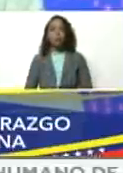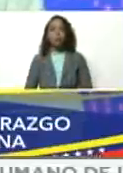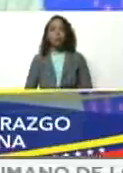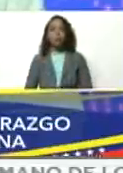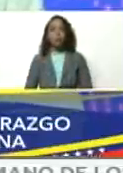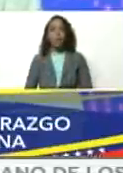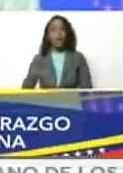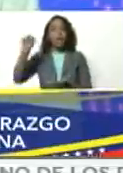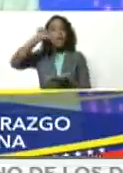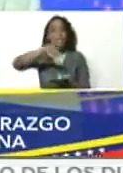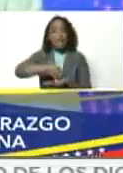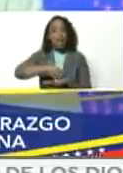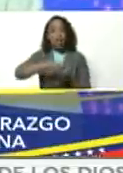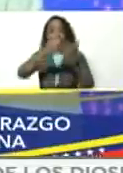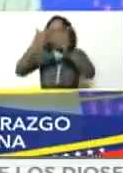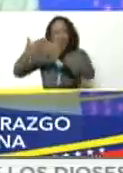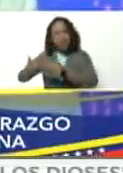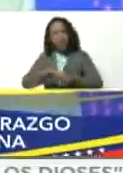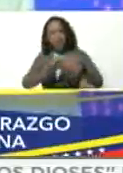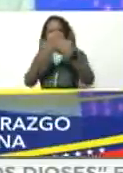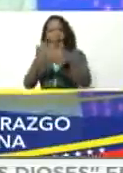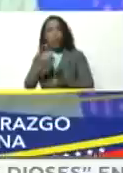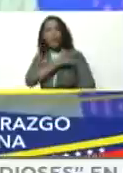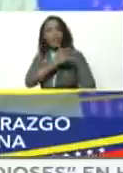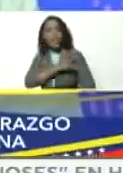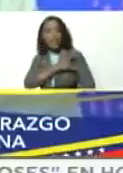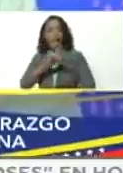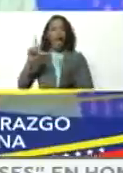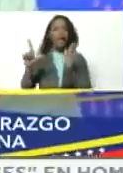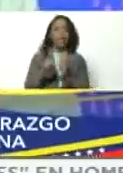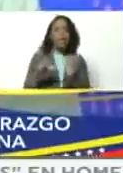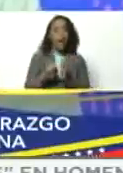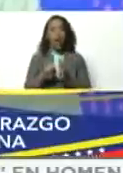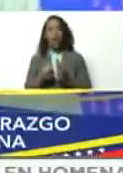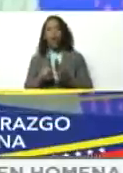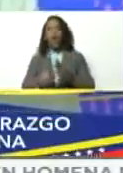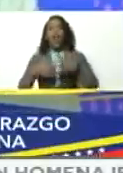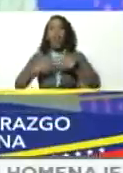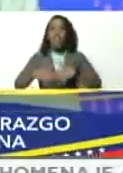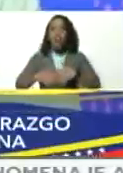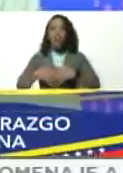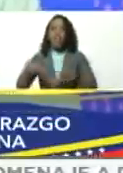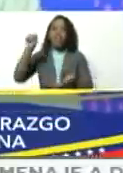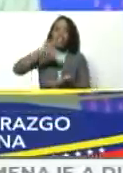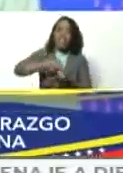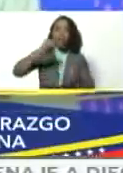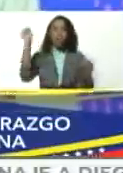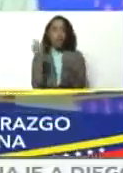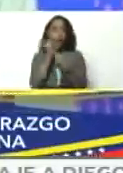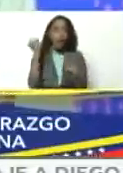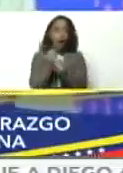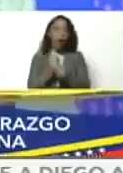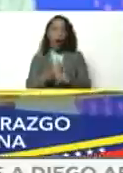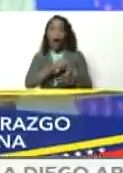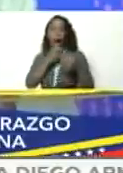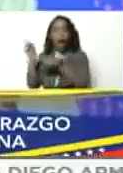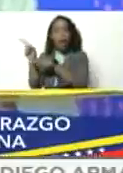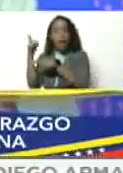en el centro de estudiantes, en la universidad, en el liceo, en la fábrica, en el centro de trabajo. Allí